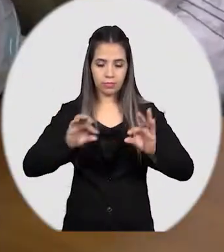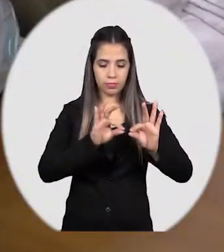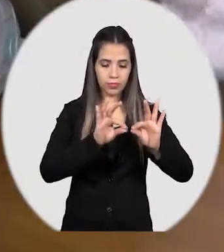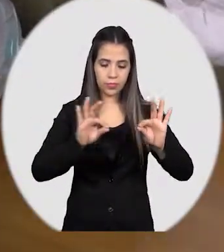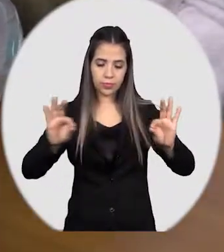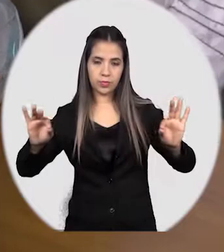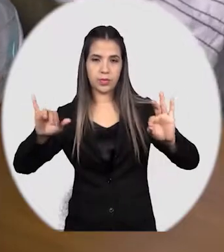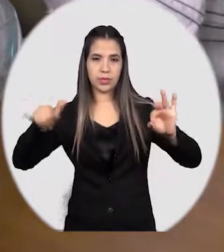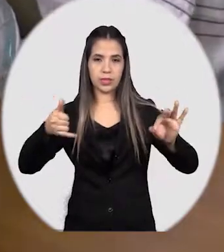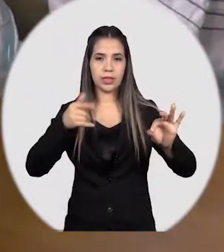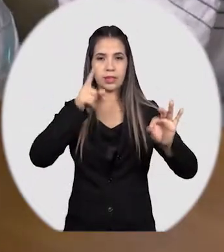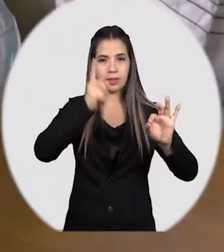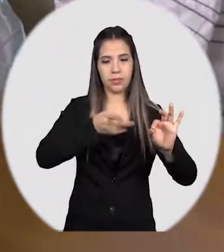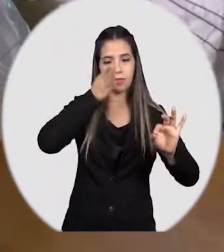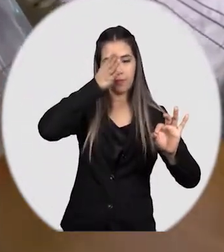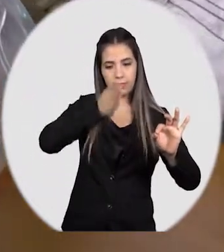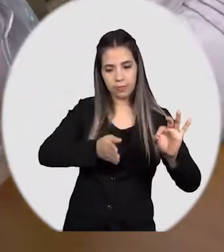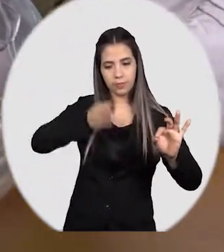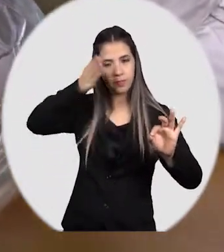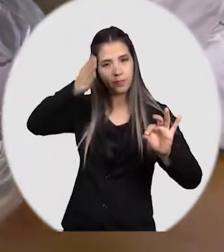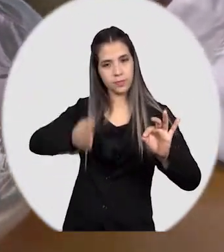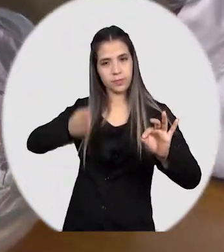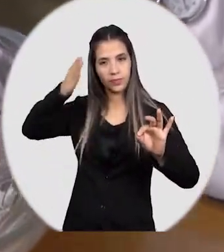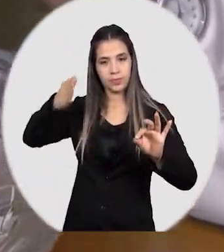Vamos a proceder a la carga.